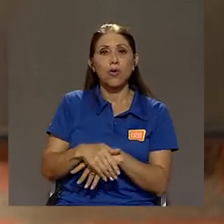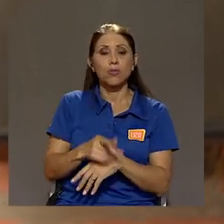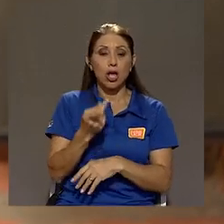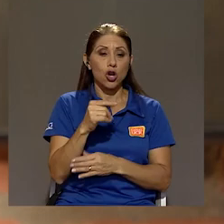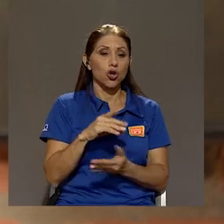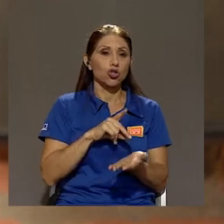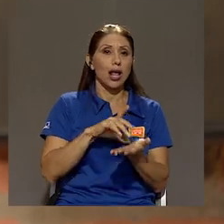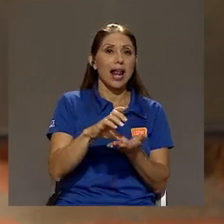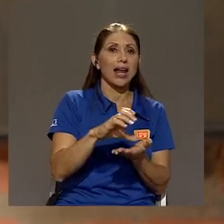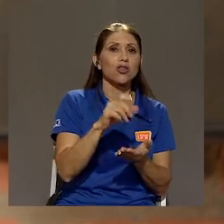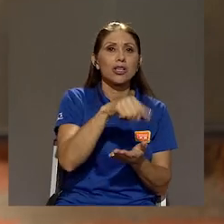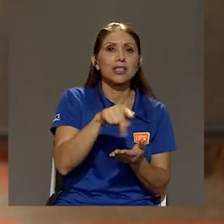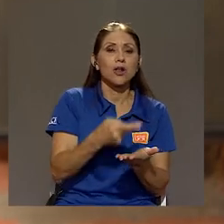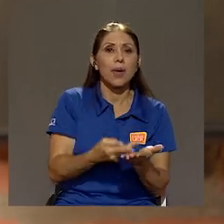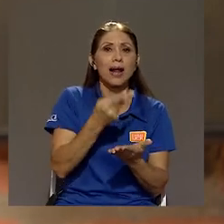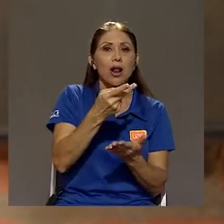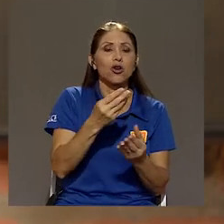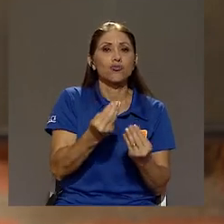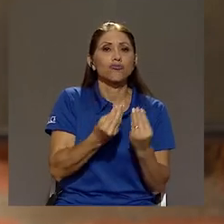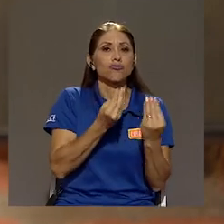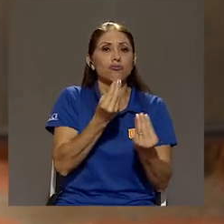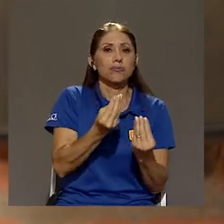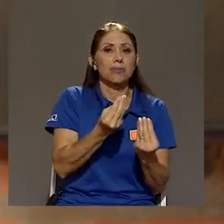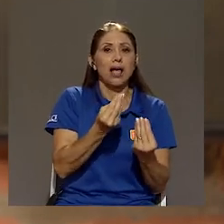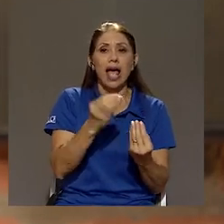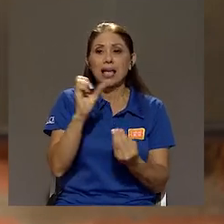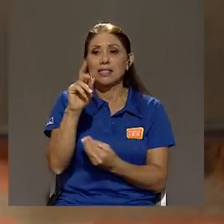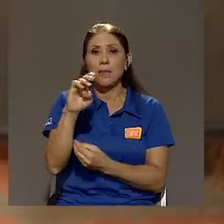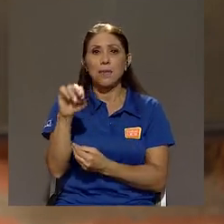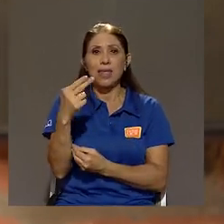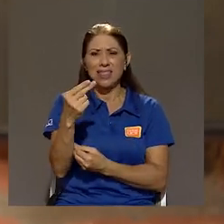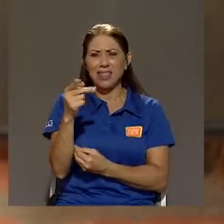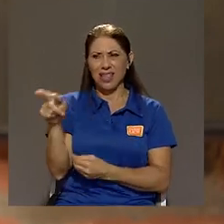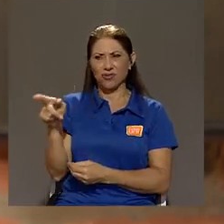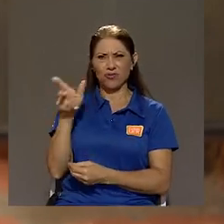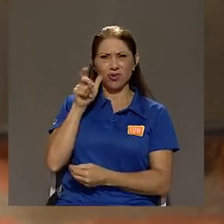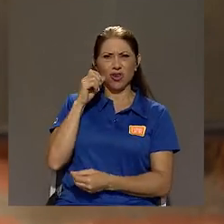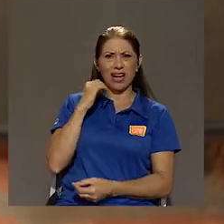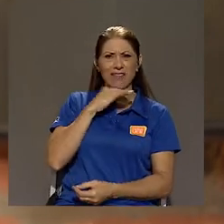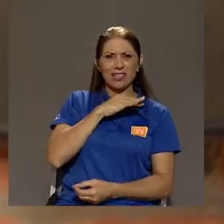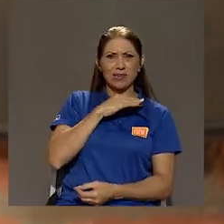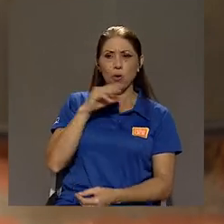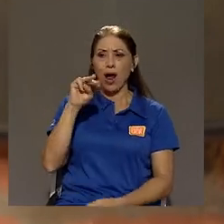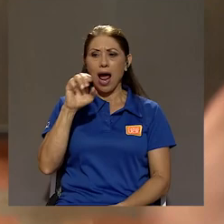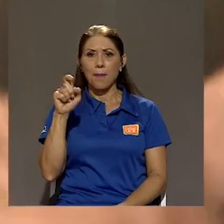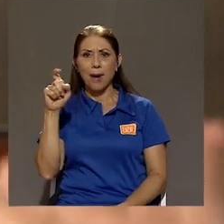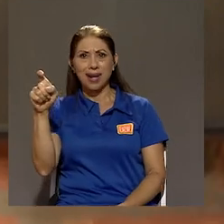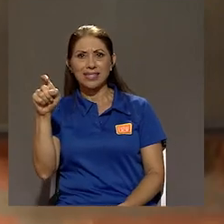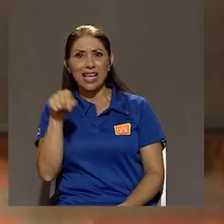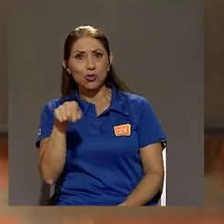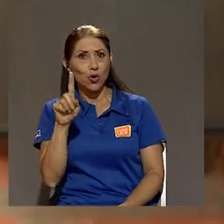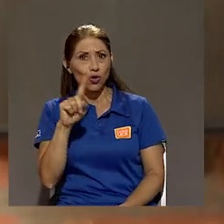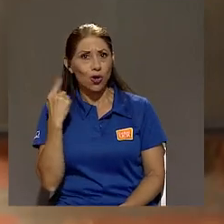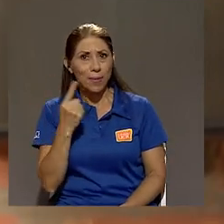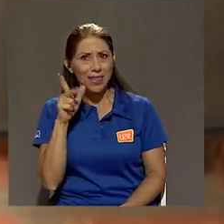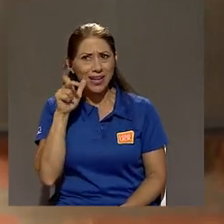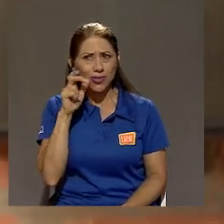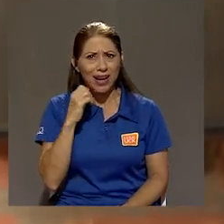lo que debiera ser los salarios. A Smith eso le sonaría rarísimo, a Marx no solo eso le sonaría rarísimo, sino que le sonaría